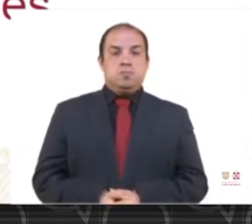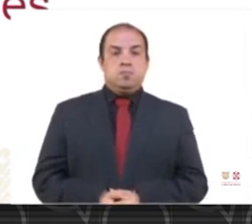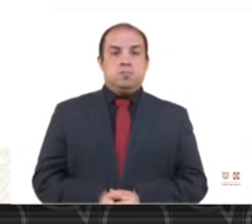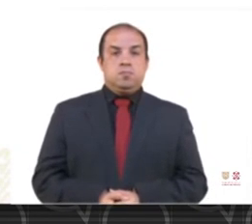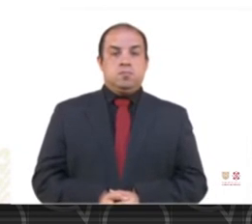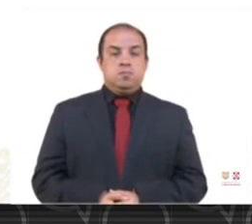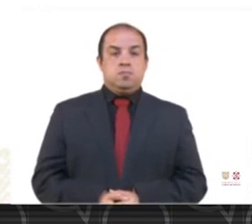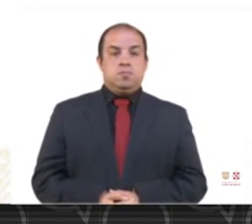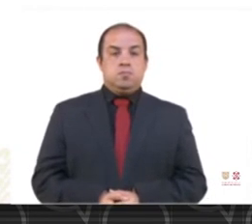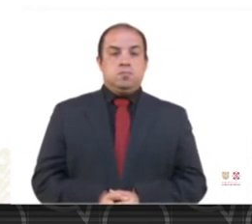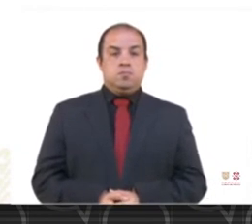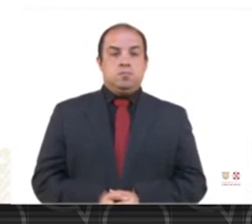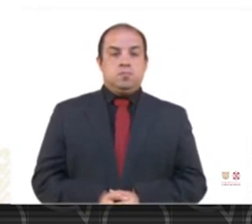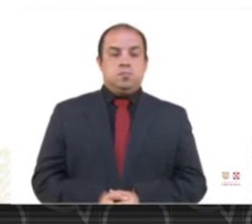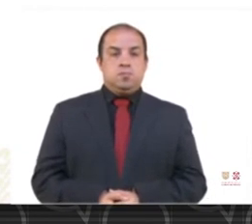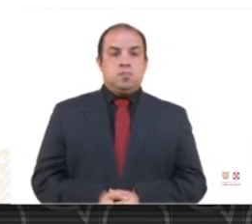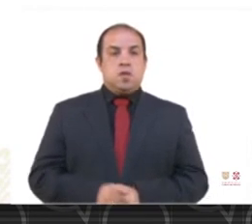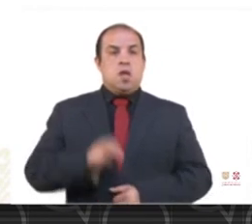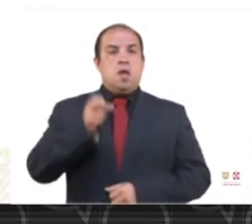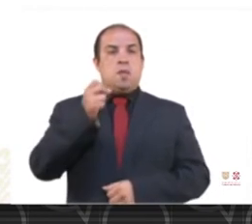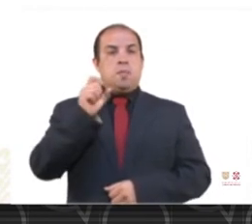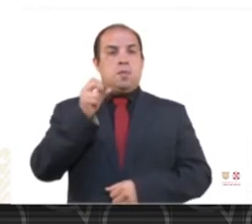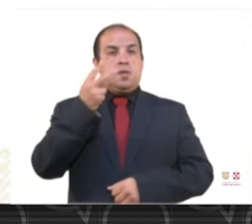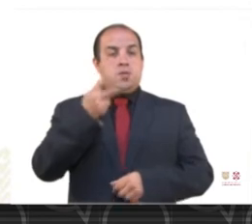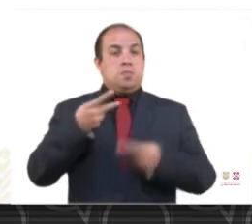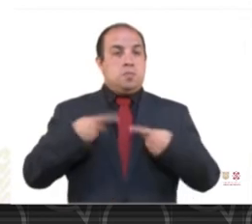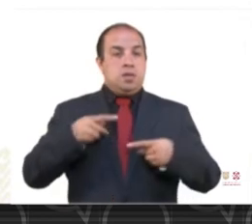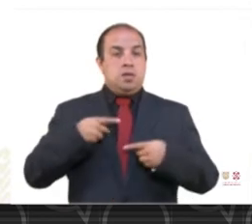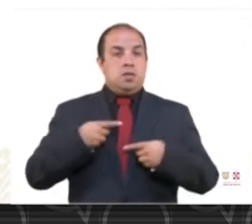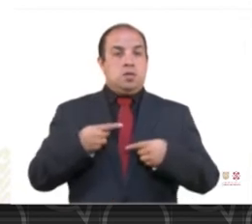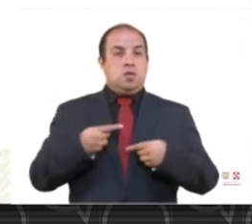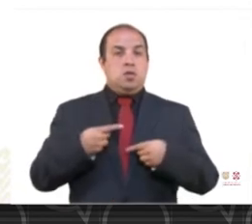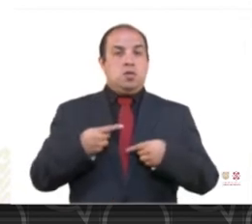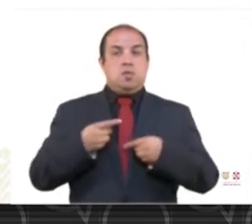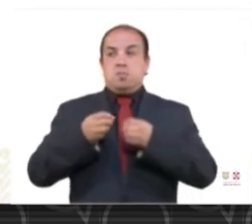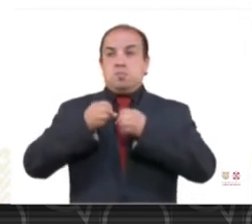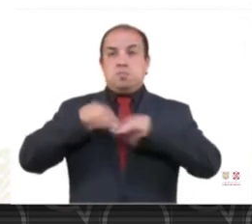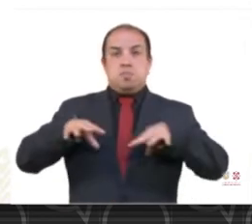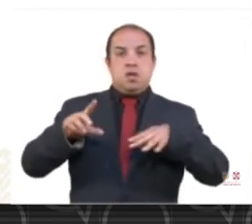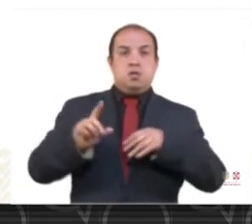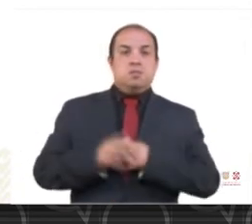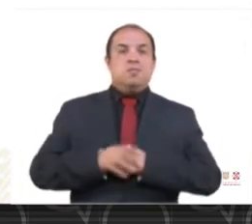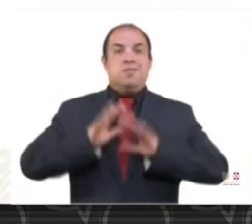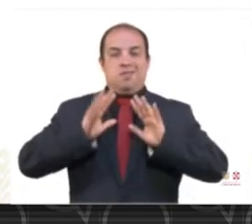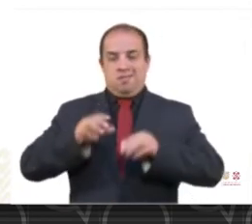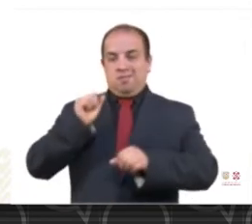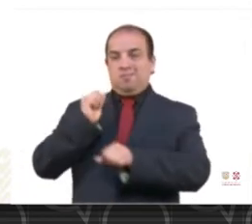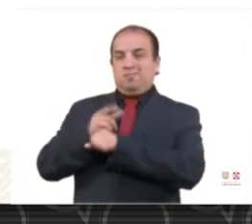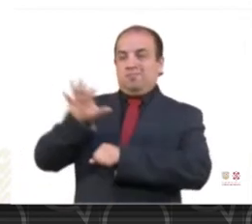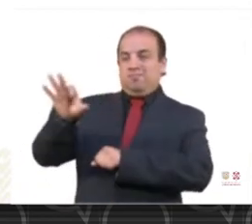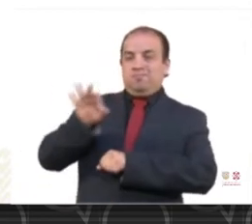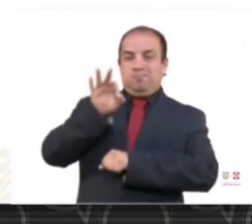Tenemos el dato de 22 personas que se extraviaron y que ya fueron localizadas.